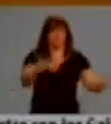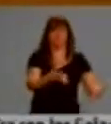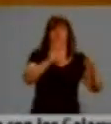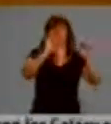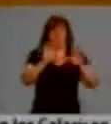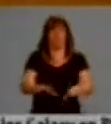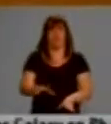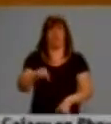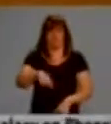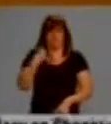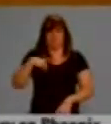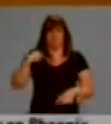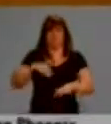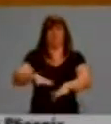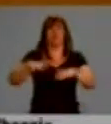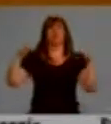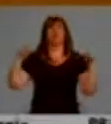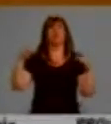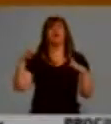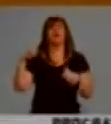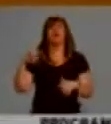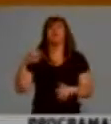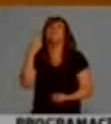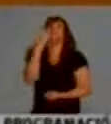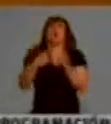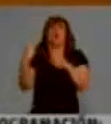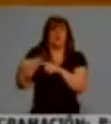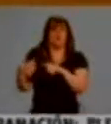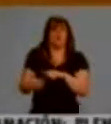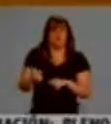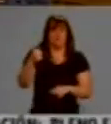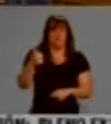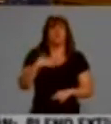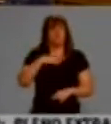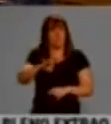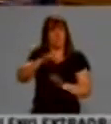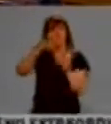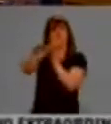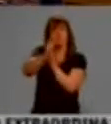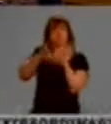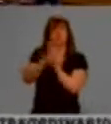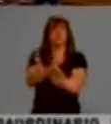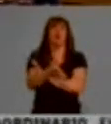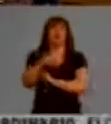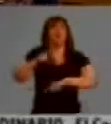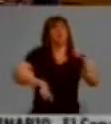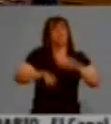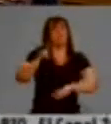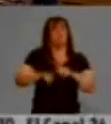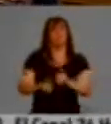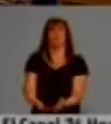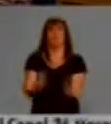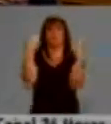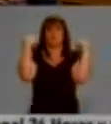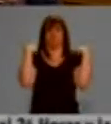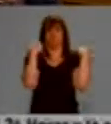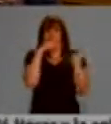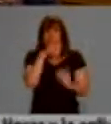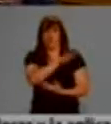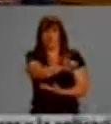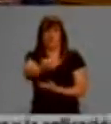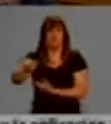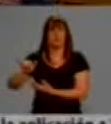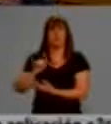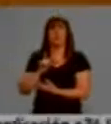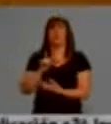textualmente a esta misma Cámara. Pero alguna cosa más ha de poder explicar en función de las responsabilidades presentes y